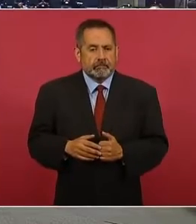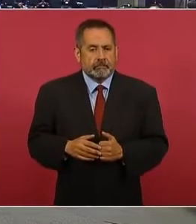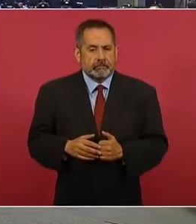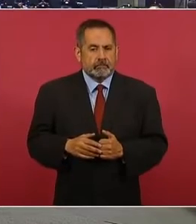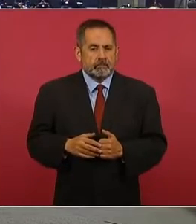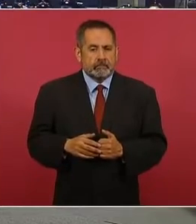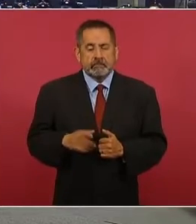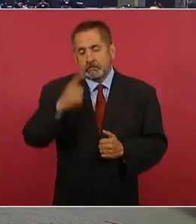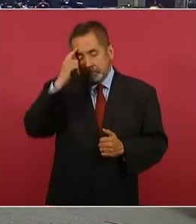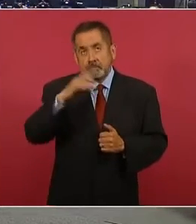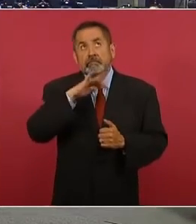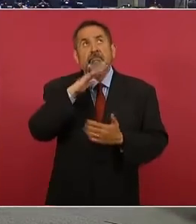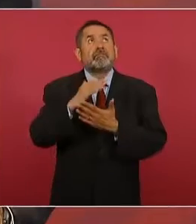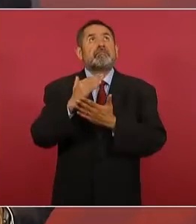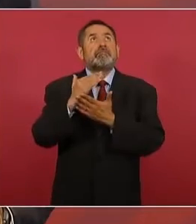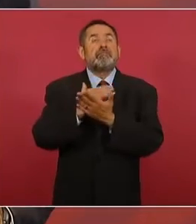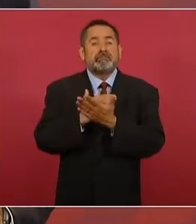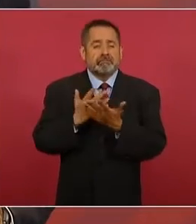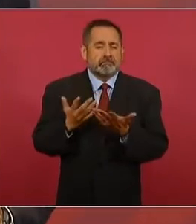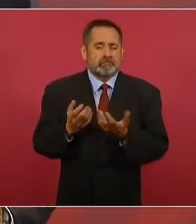dejar de contaminar,